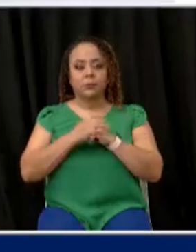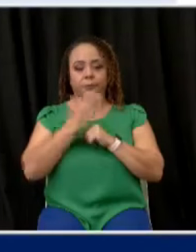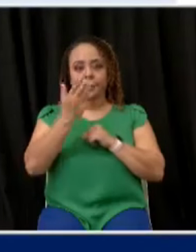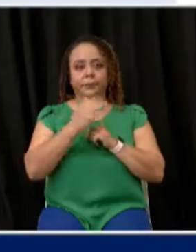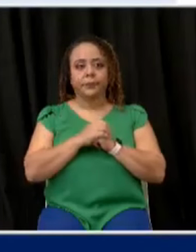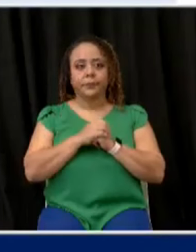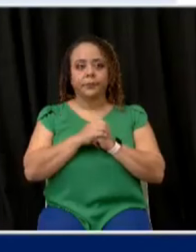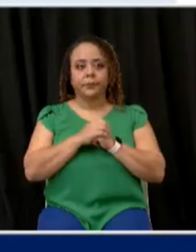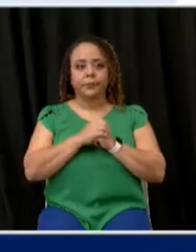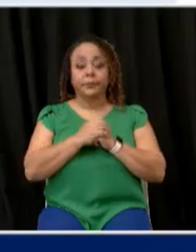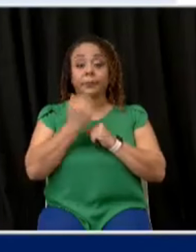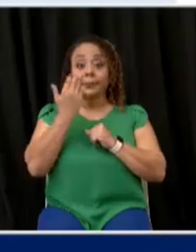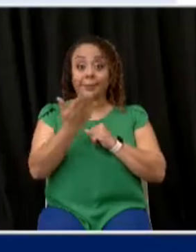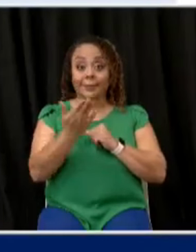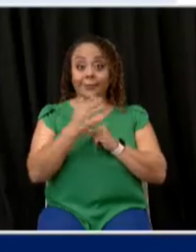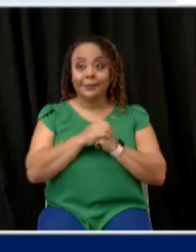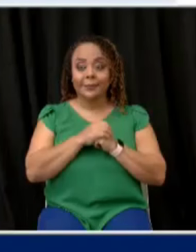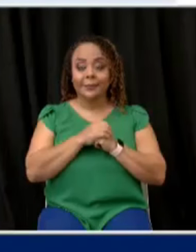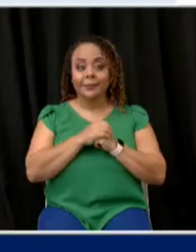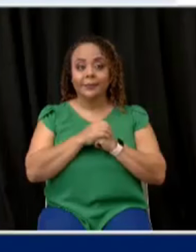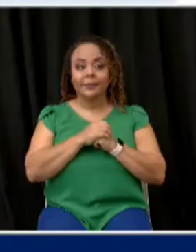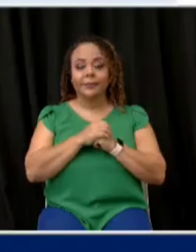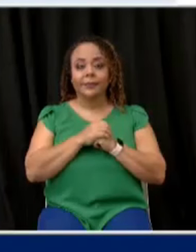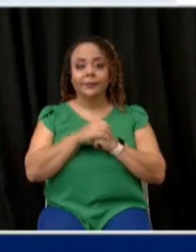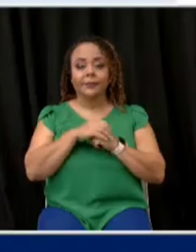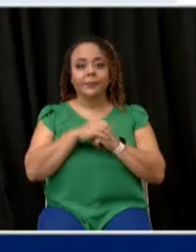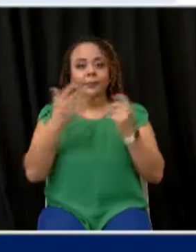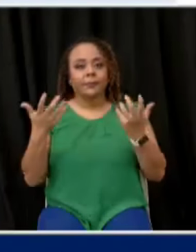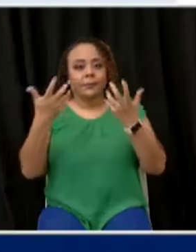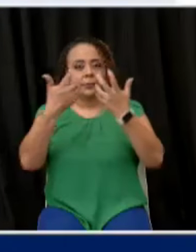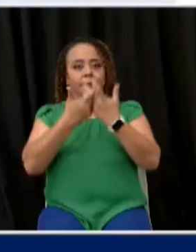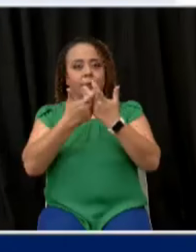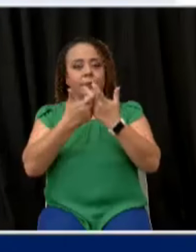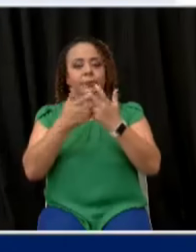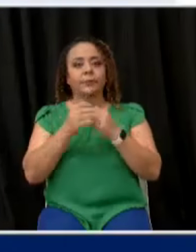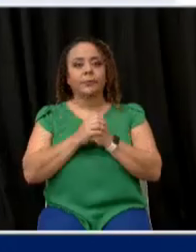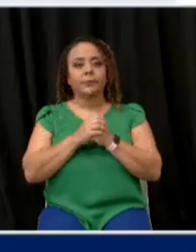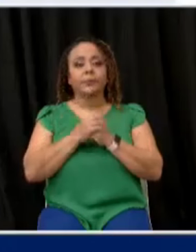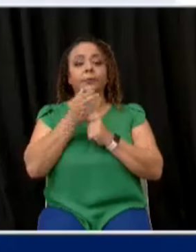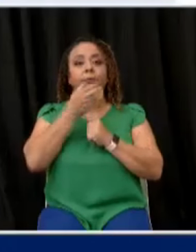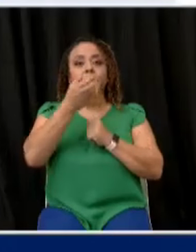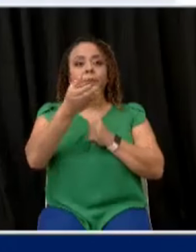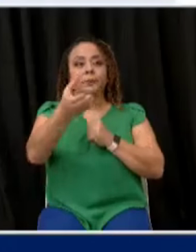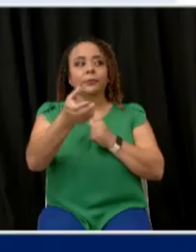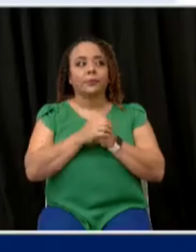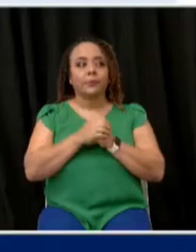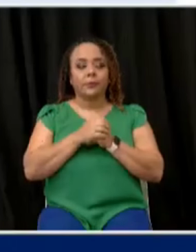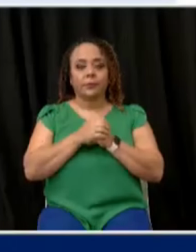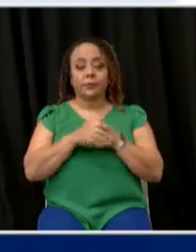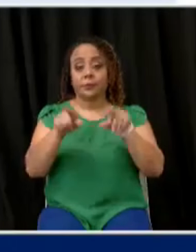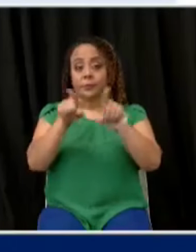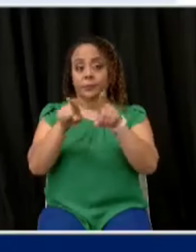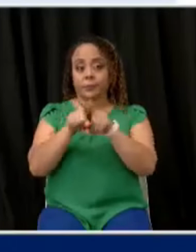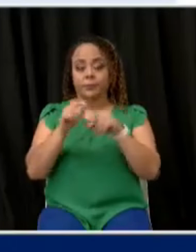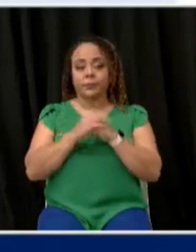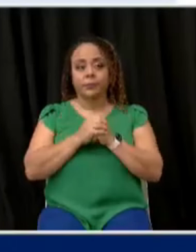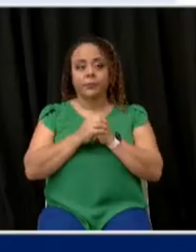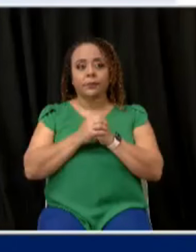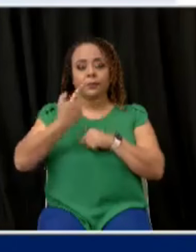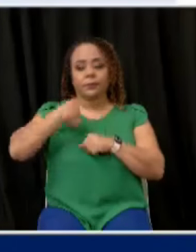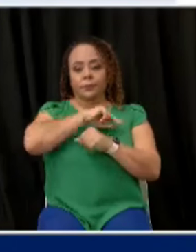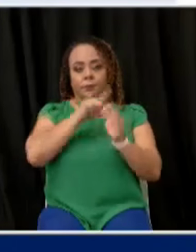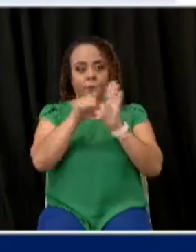École. Esto es de acuerdo a las recomendaciones NIOSH, que también además están en